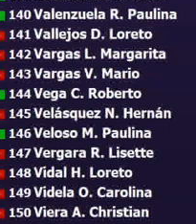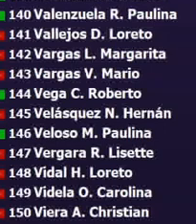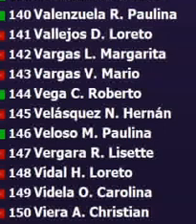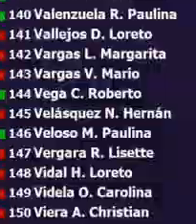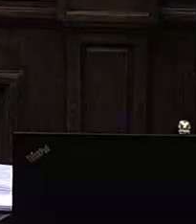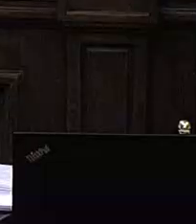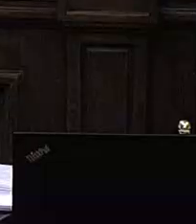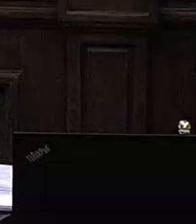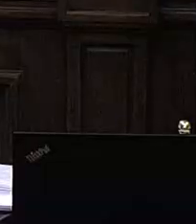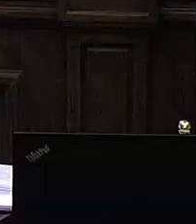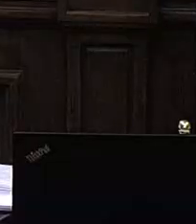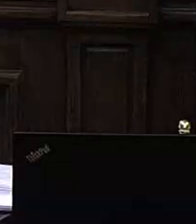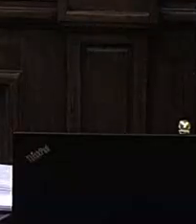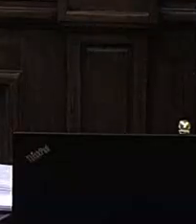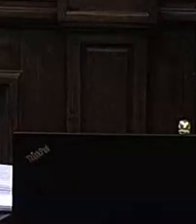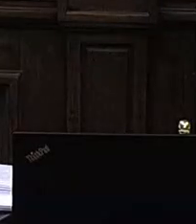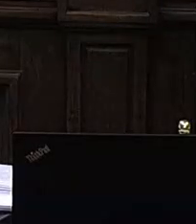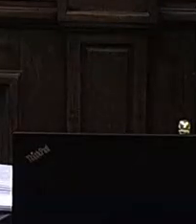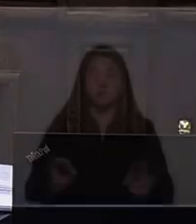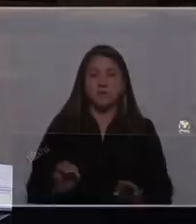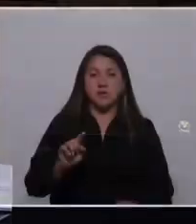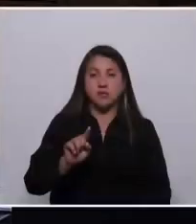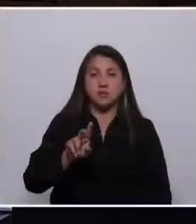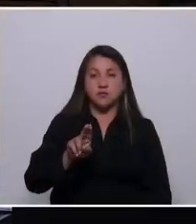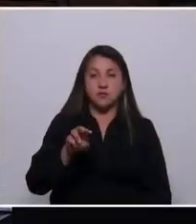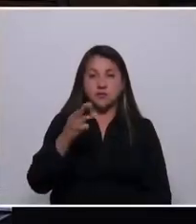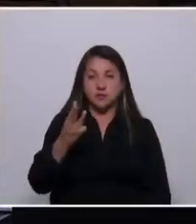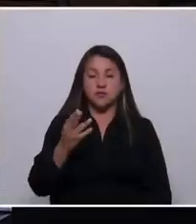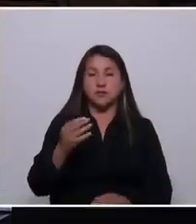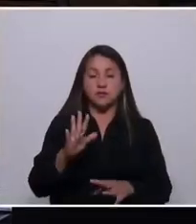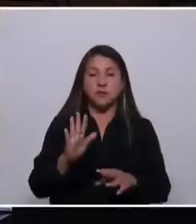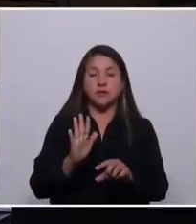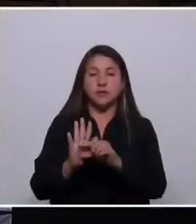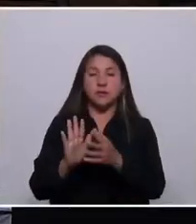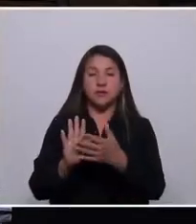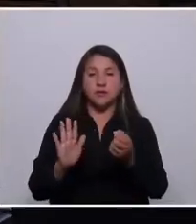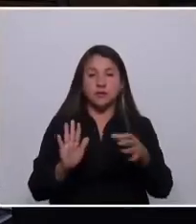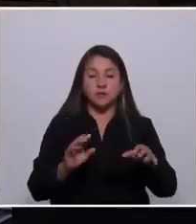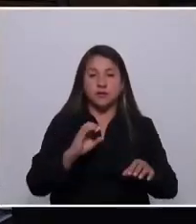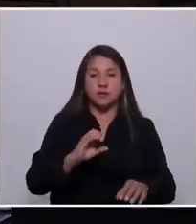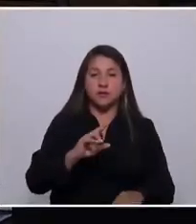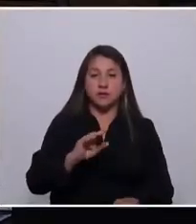La indicación número 123 había sido previamente retirada por el señor Cretón.